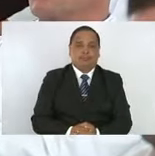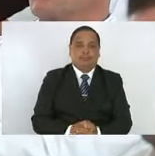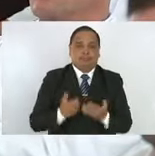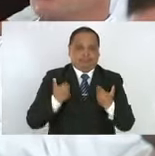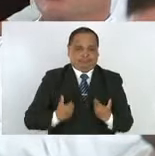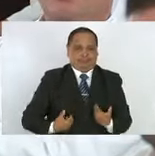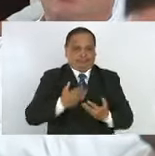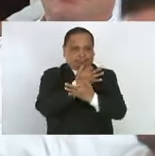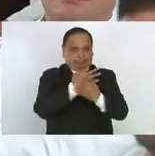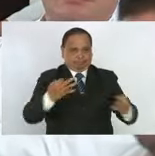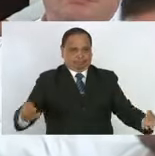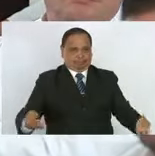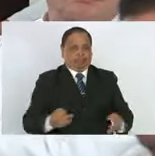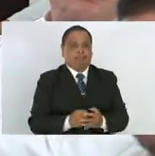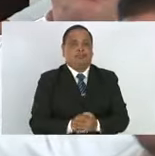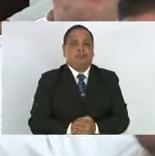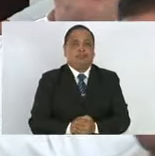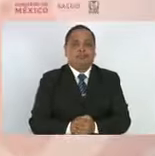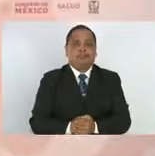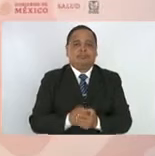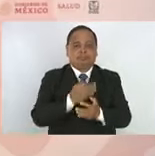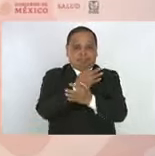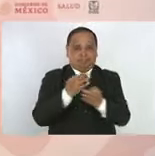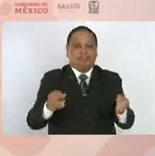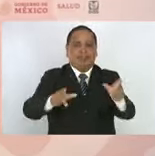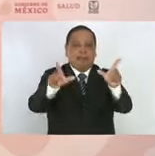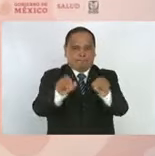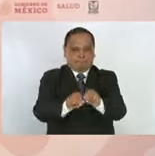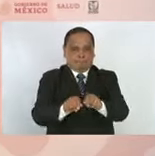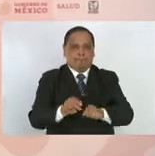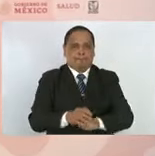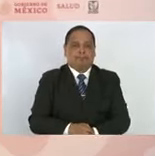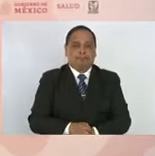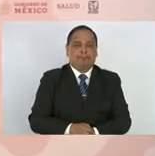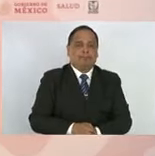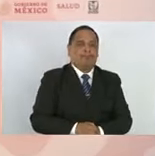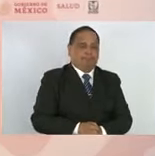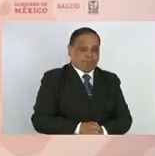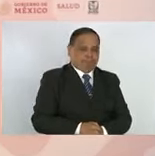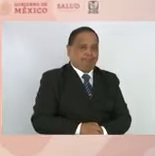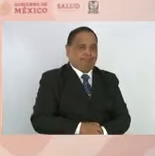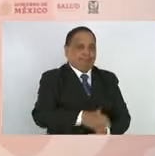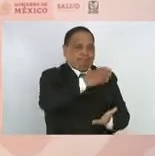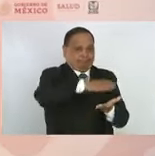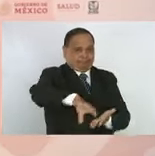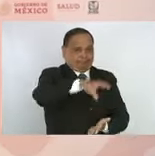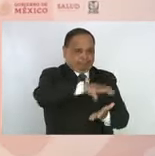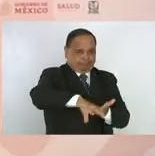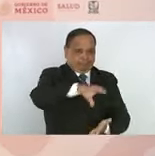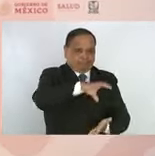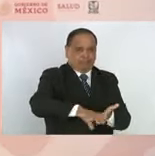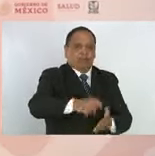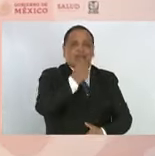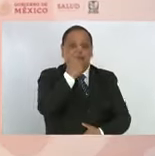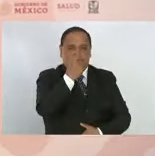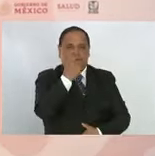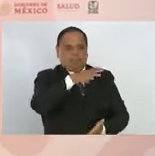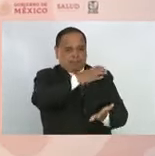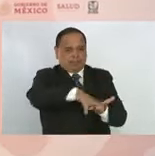informarles en forma muy breve que derivado de la compra consolidada de medicamentos para